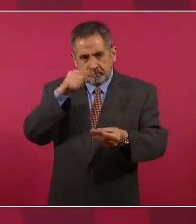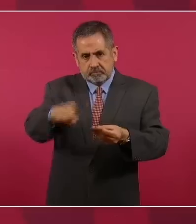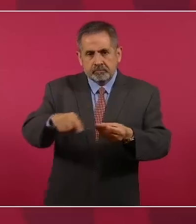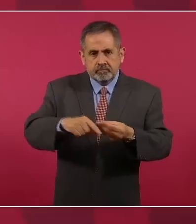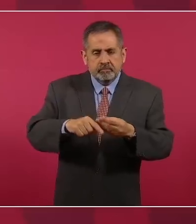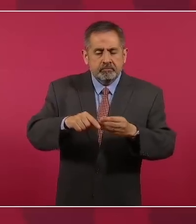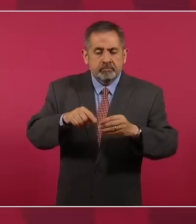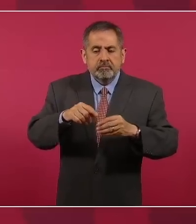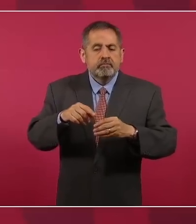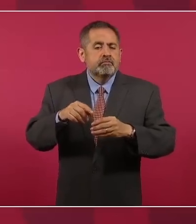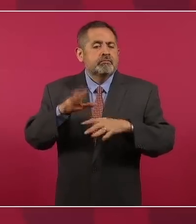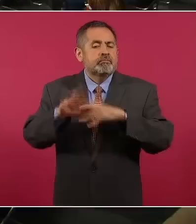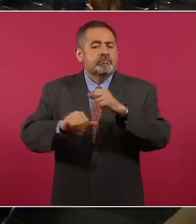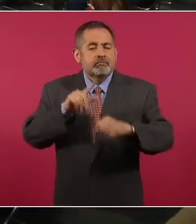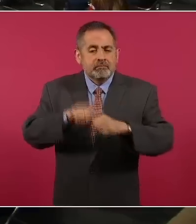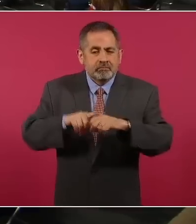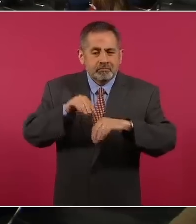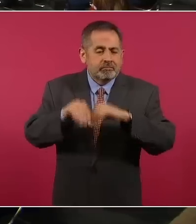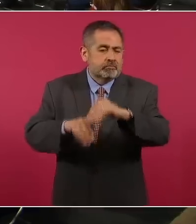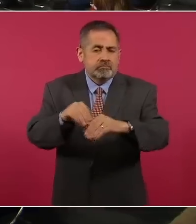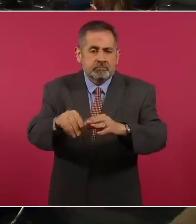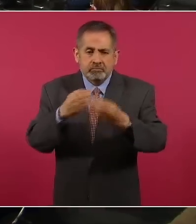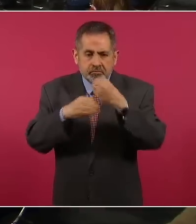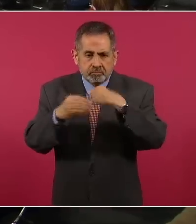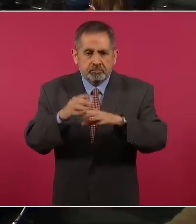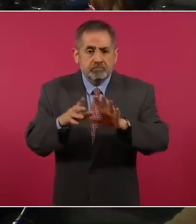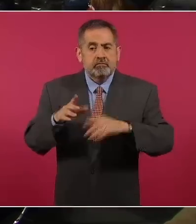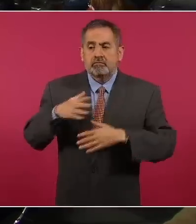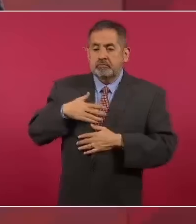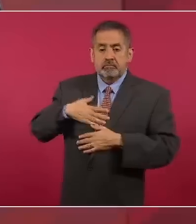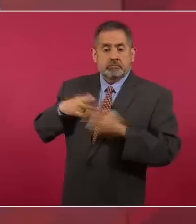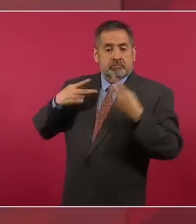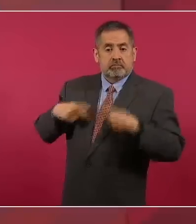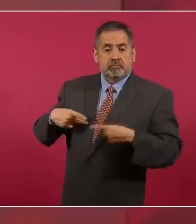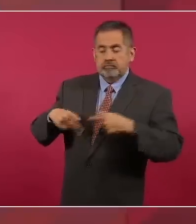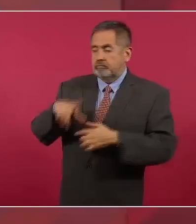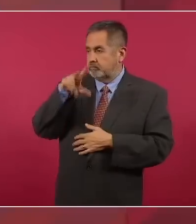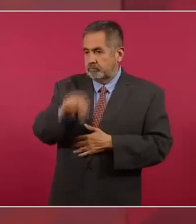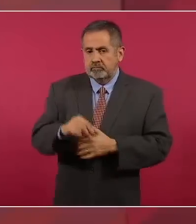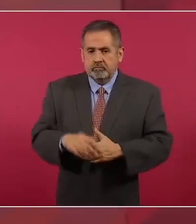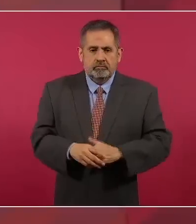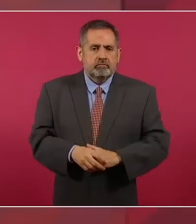forraje. El consumo humano, no.